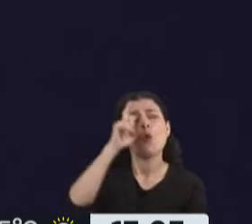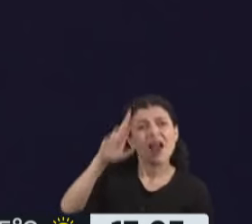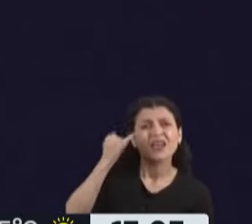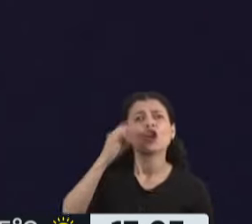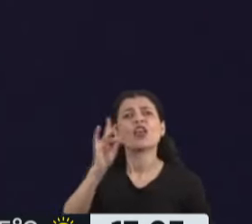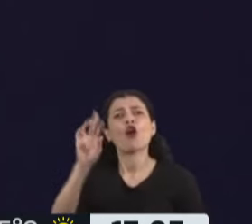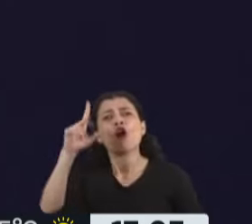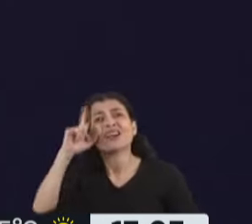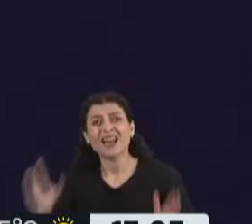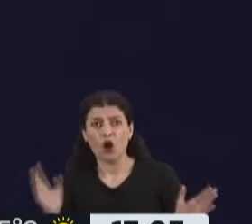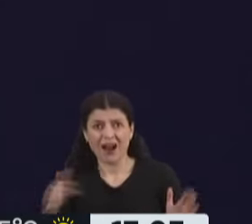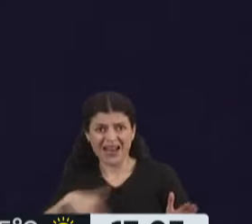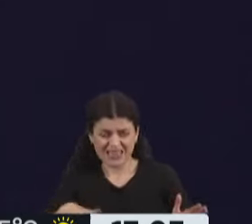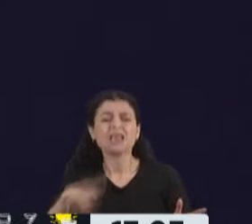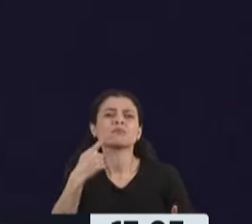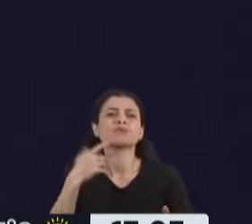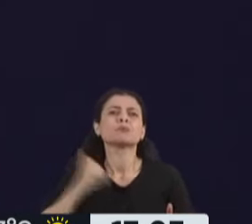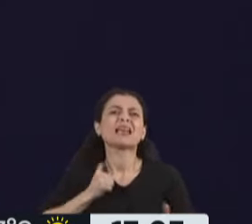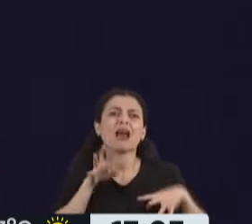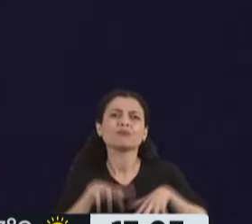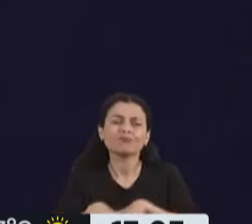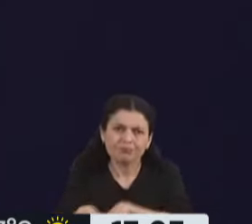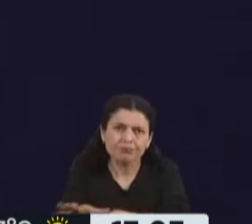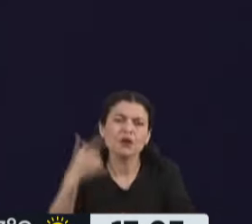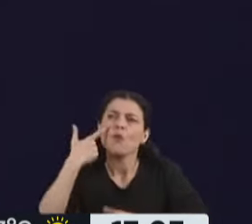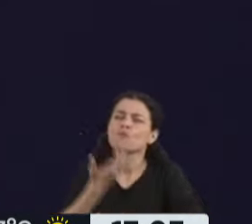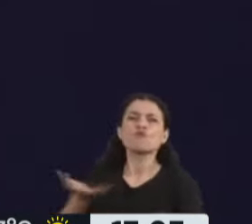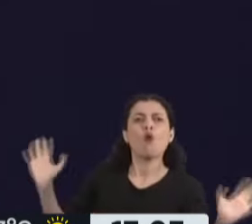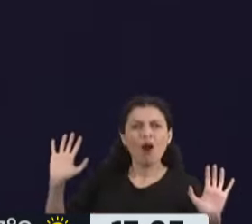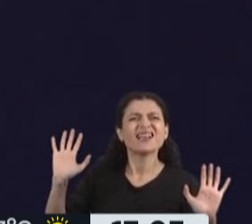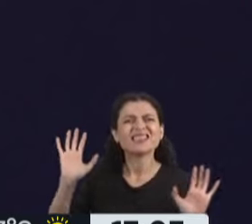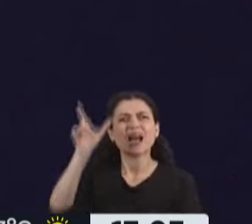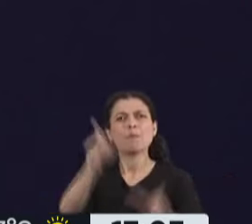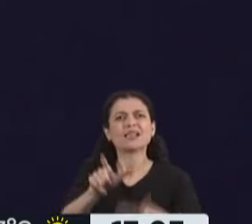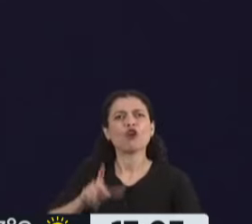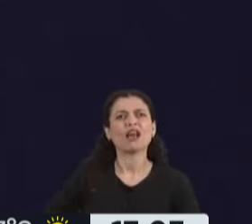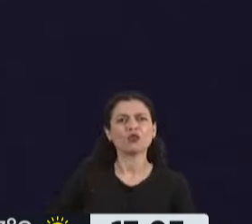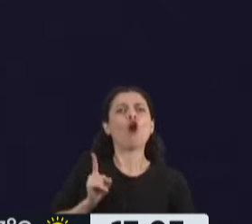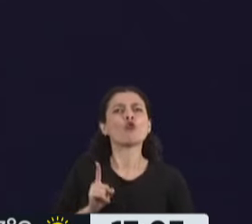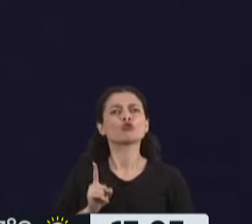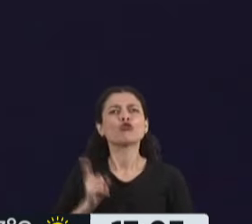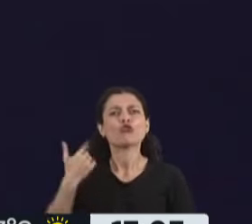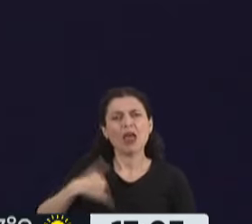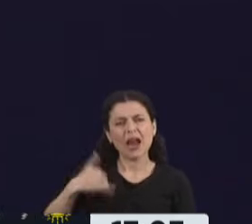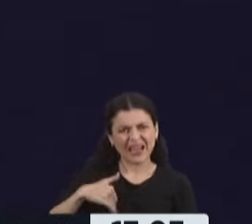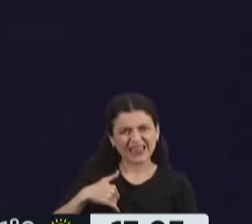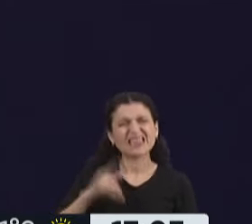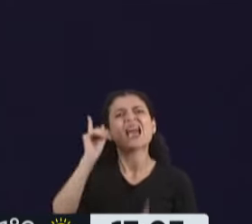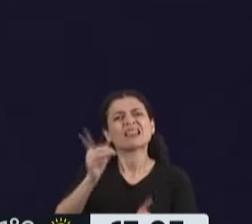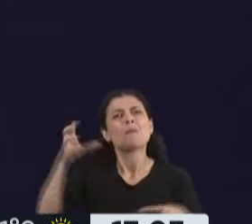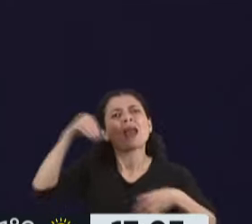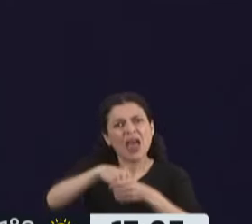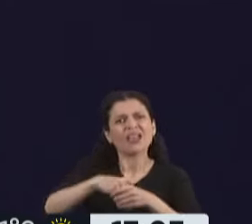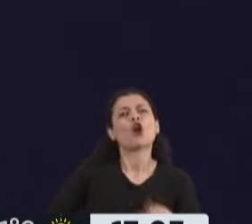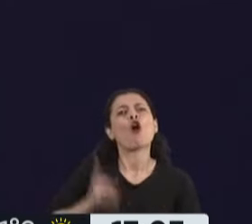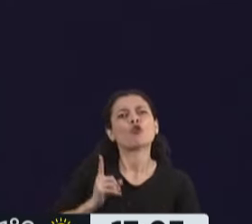van a conmemorar las glorias militares que hicieron grande a nuestra nación y que, por supuesto, tienen a las fuerzas como